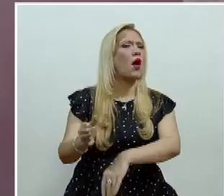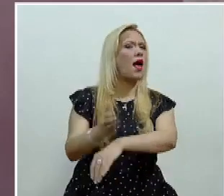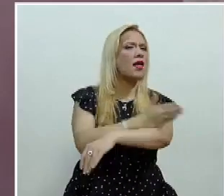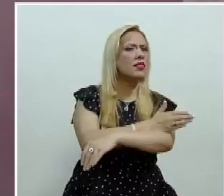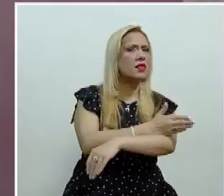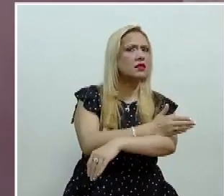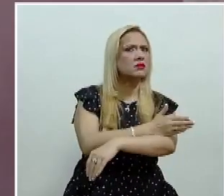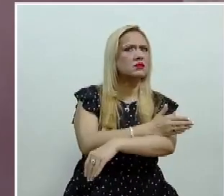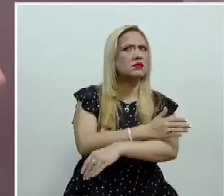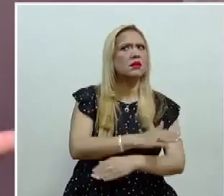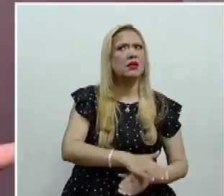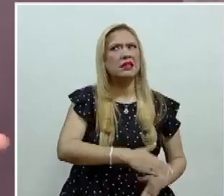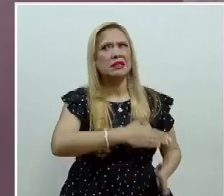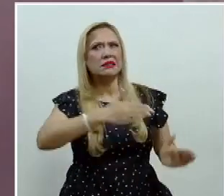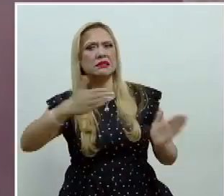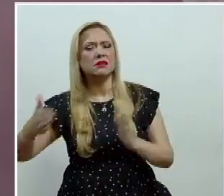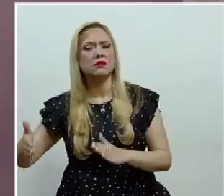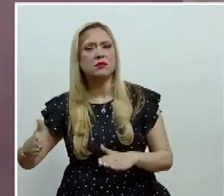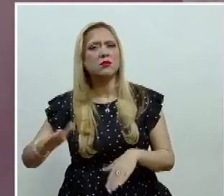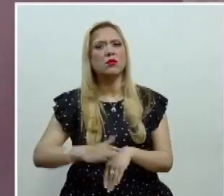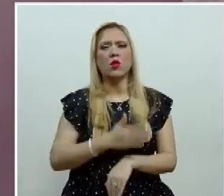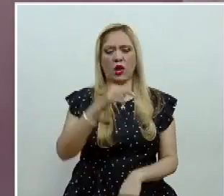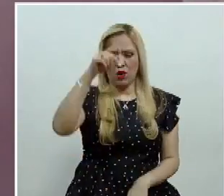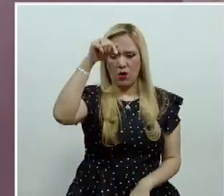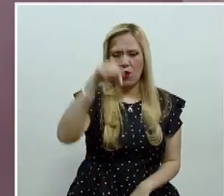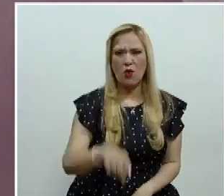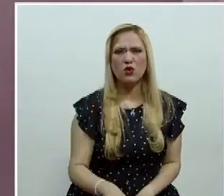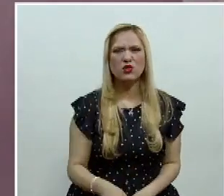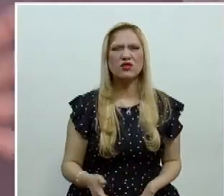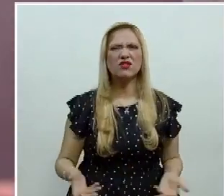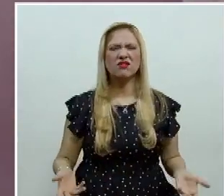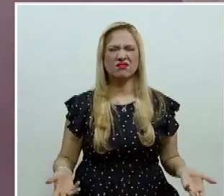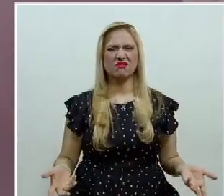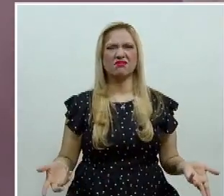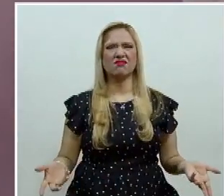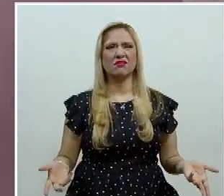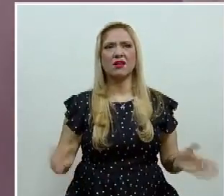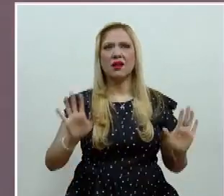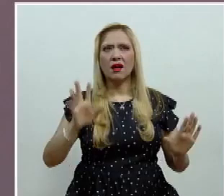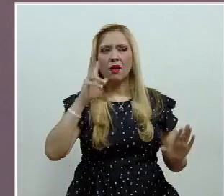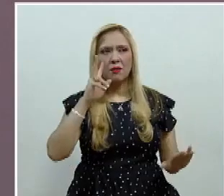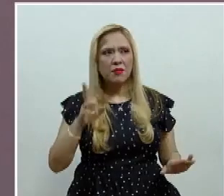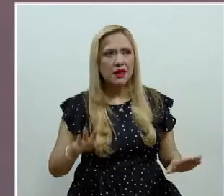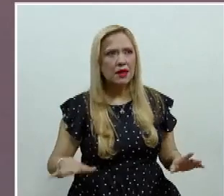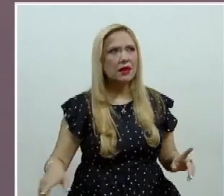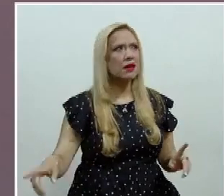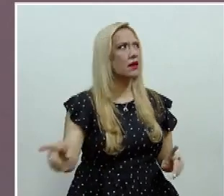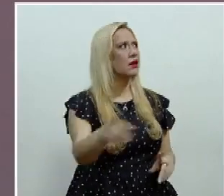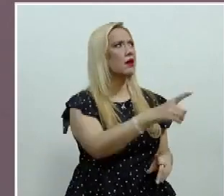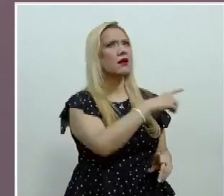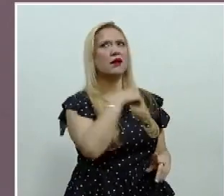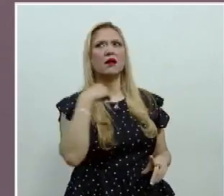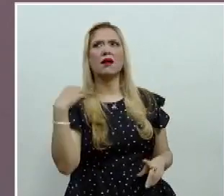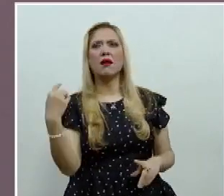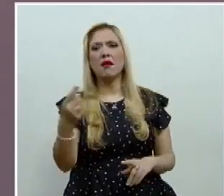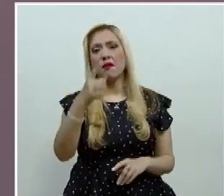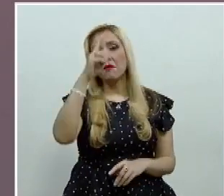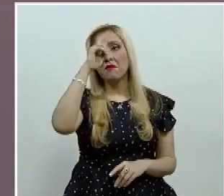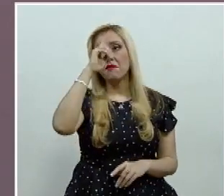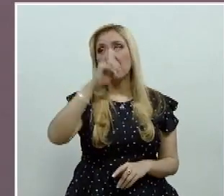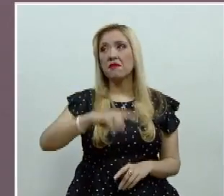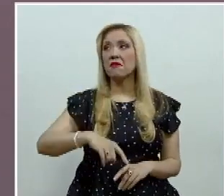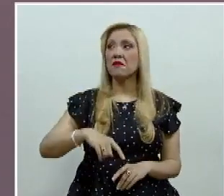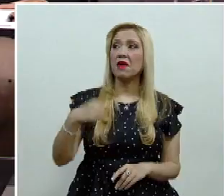hizo después? Y creo que ahí valdría la pena empezar a analizar los factores del ambiente que están facilitando o que